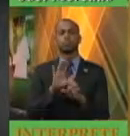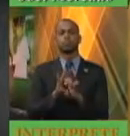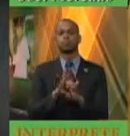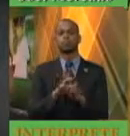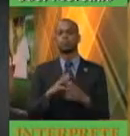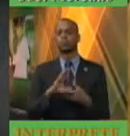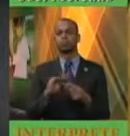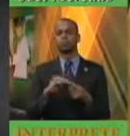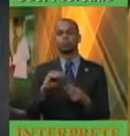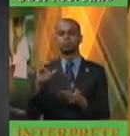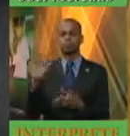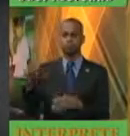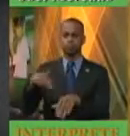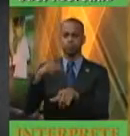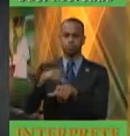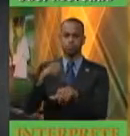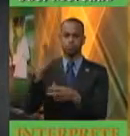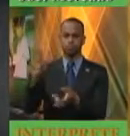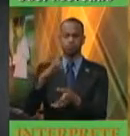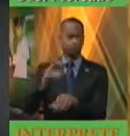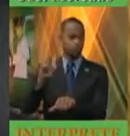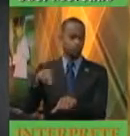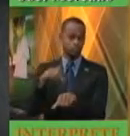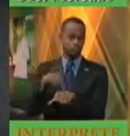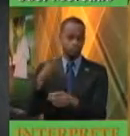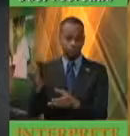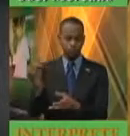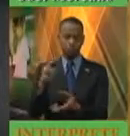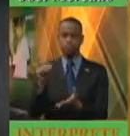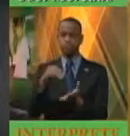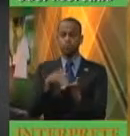del caso de allá de la provincia. Allá en la provincia